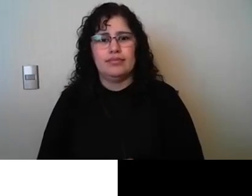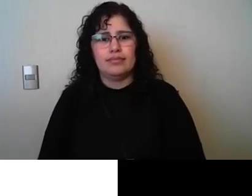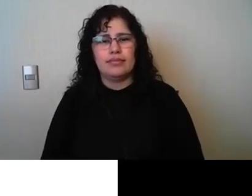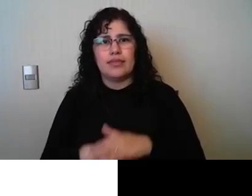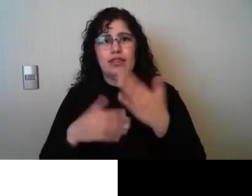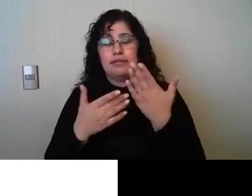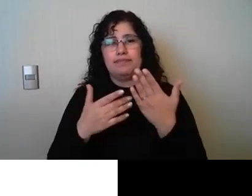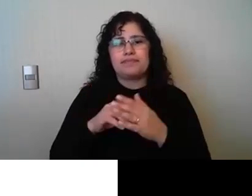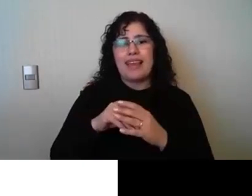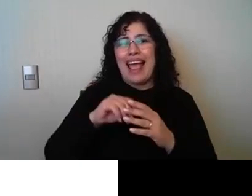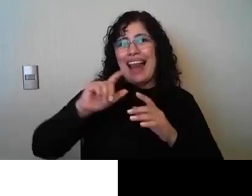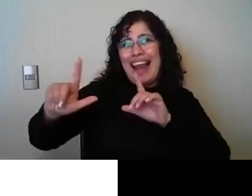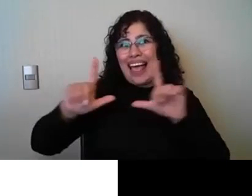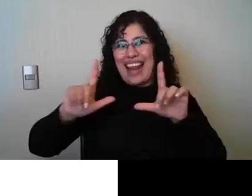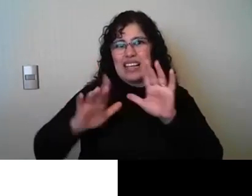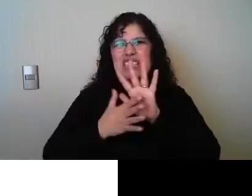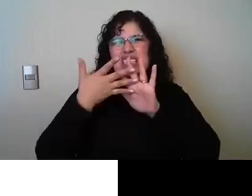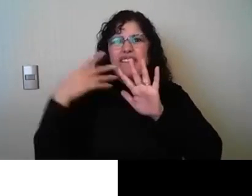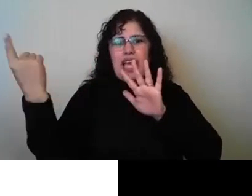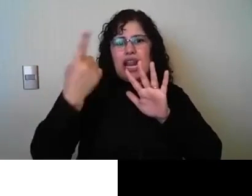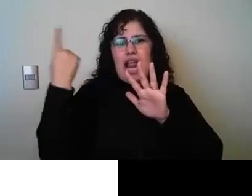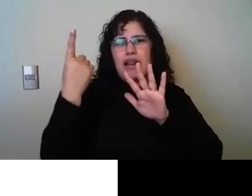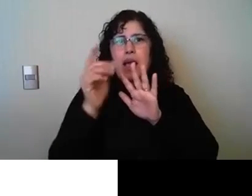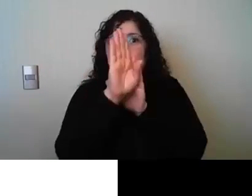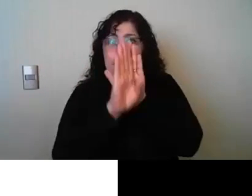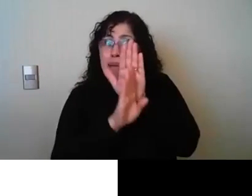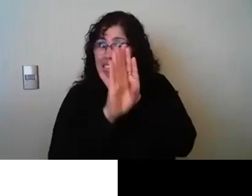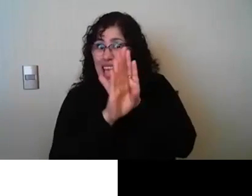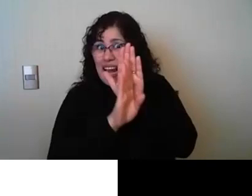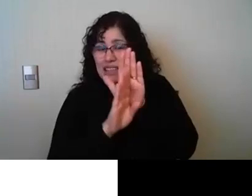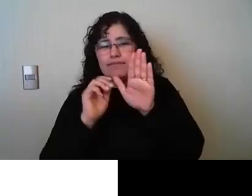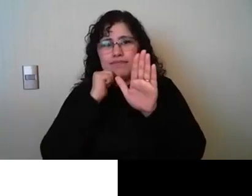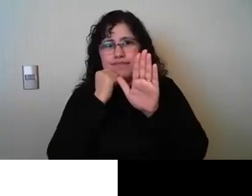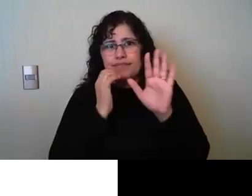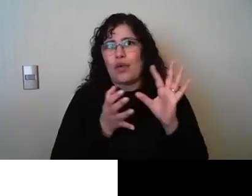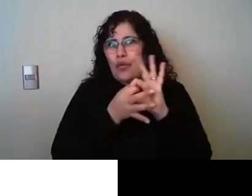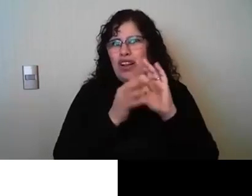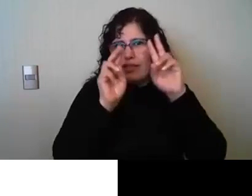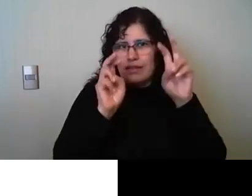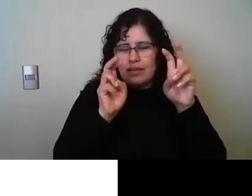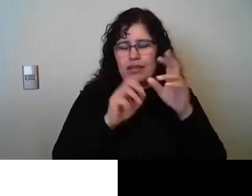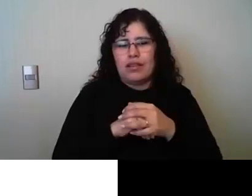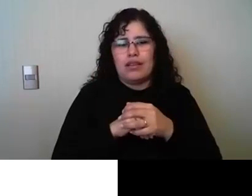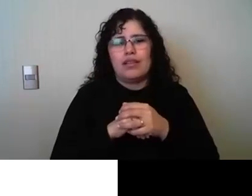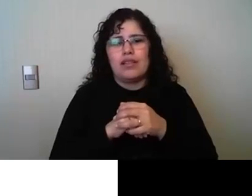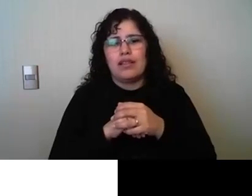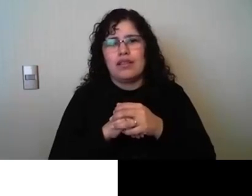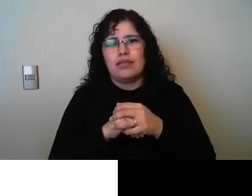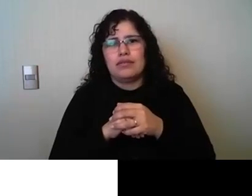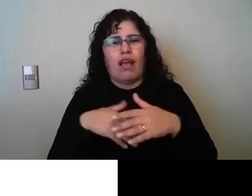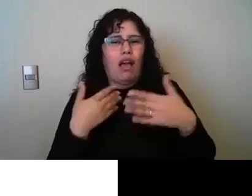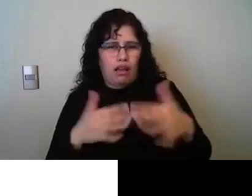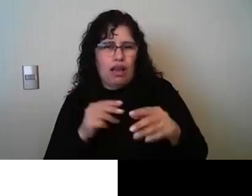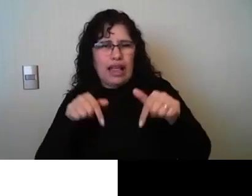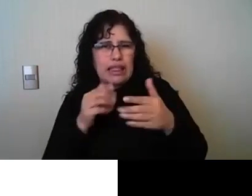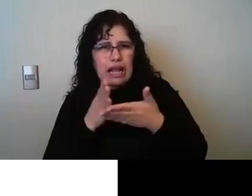Lateral, sensibilidad general. Medial, ya sabemos que en lo que hemos visto en esta clase,